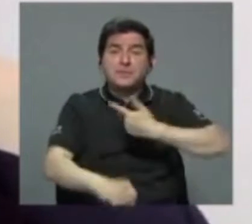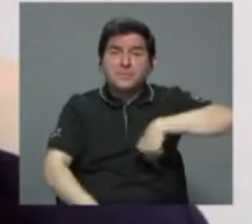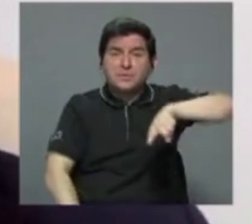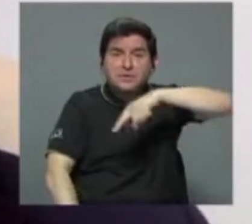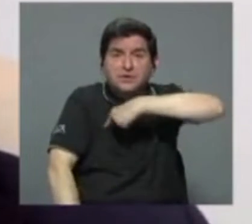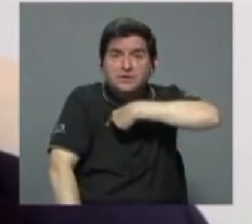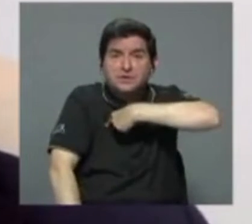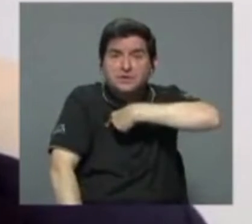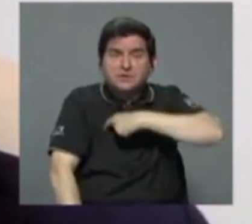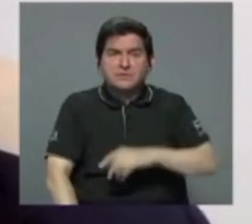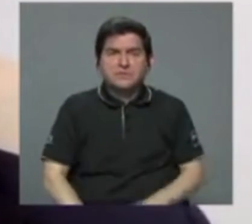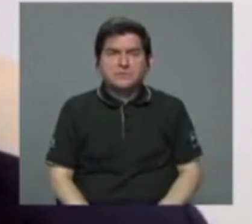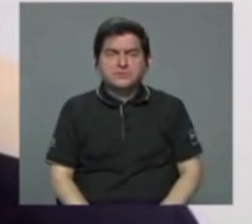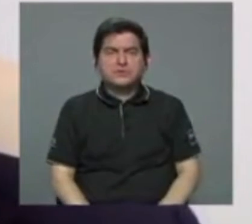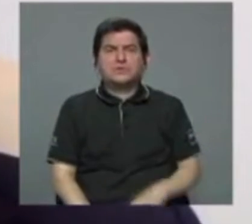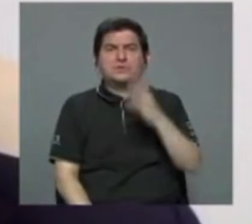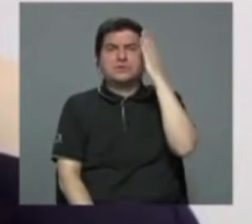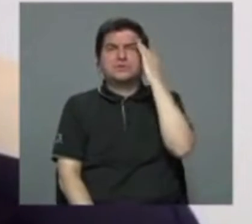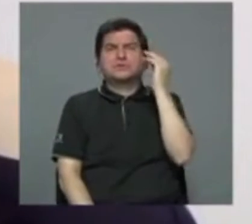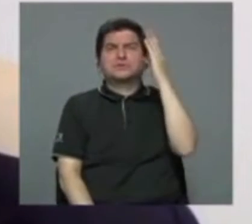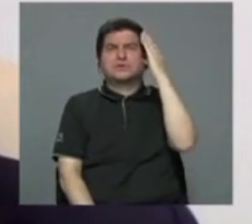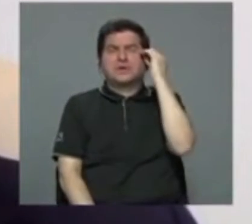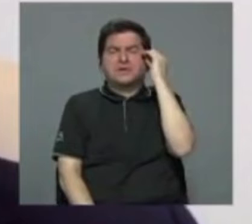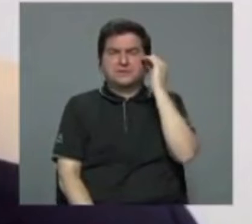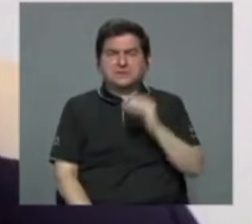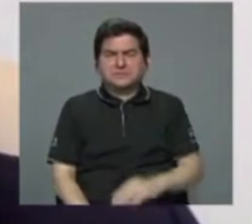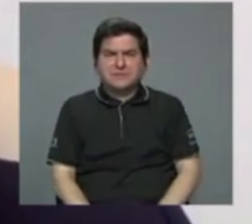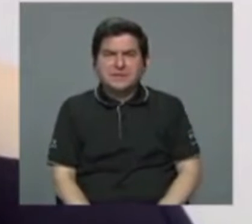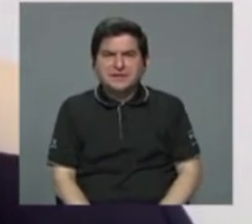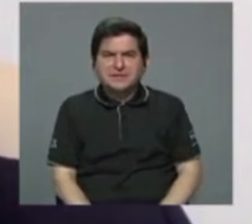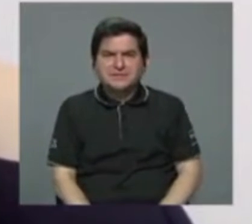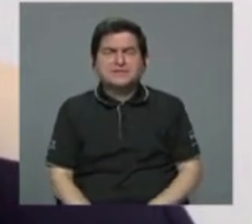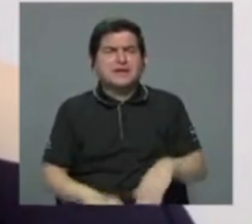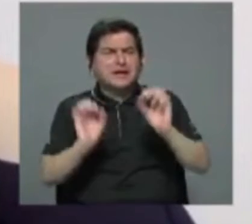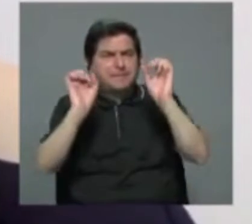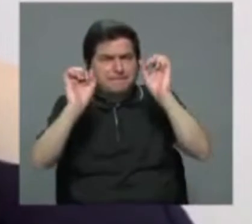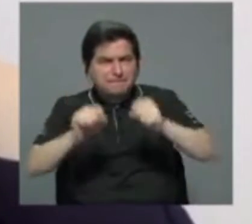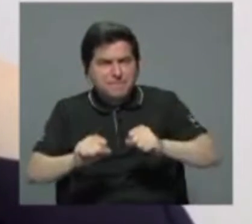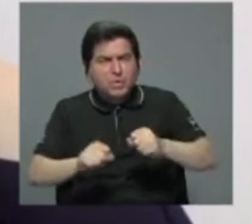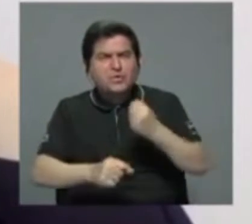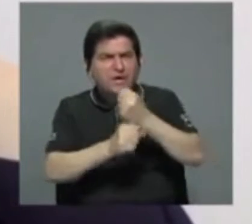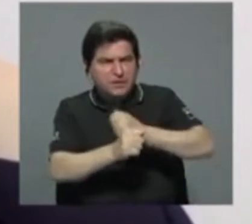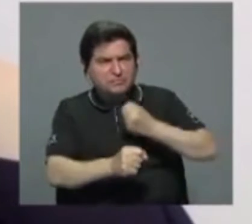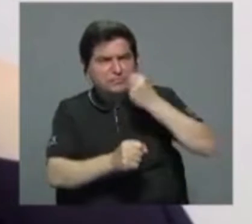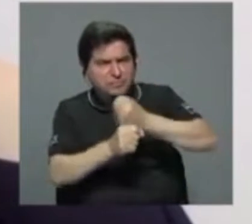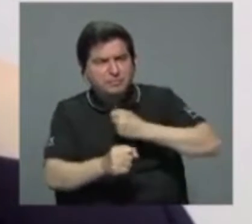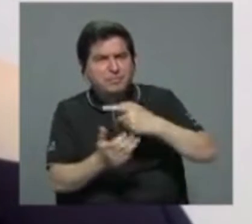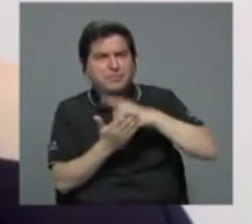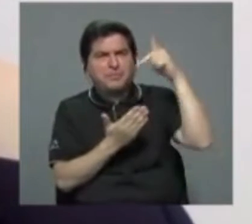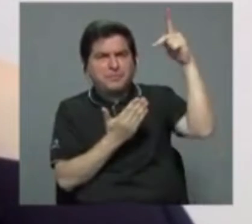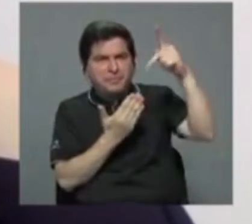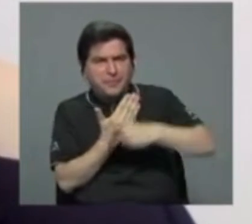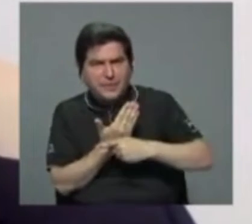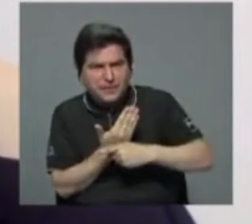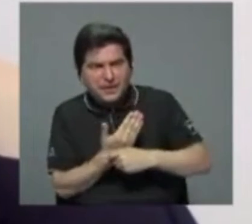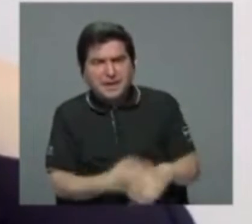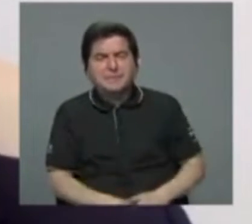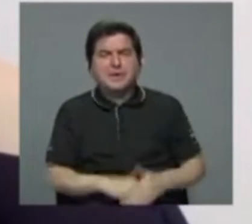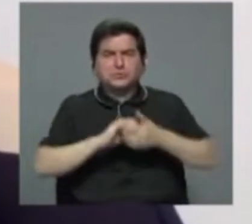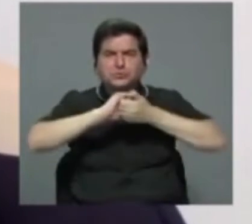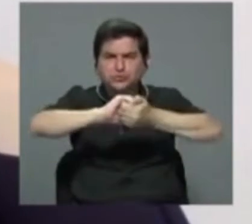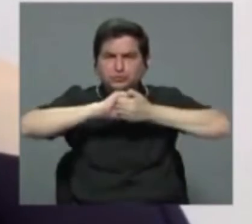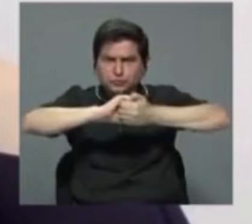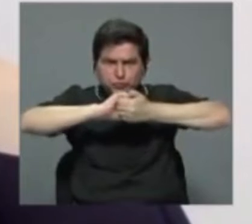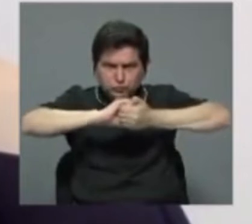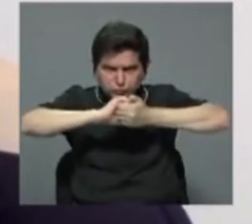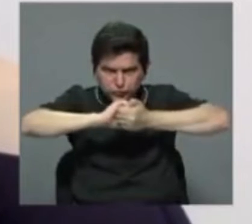de experiencias exteriores, nos obliga a trabajar en programas de cooperación